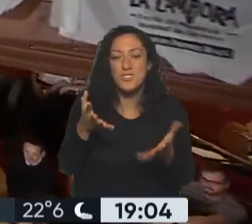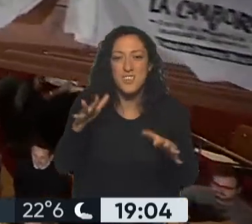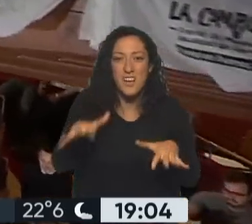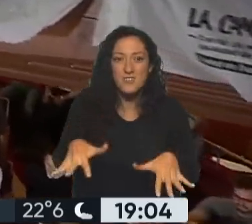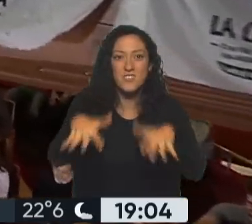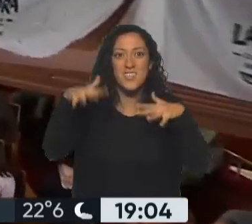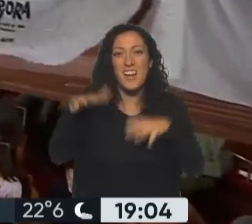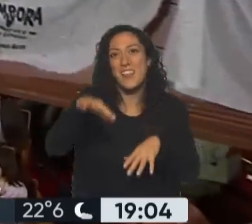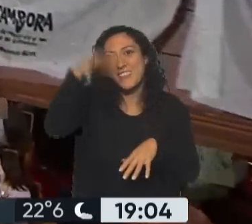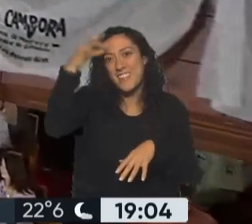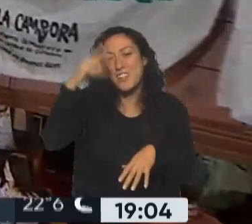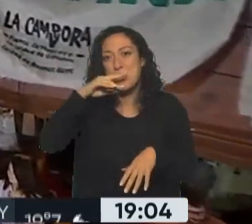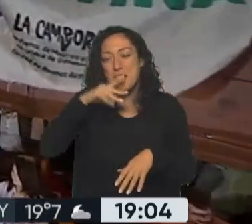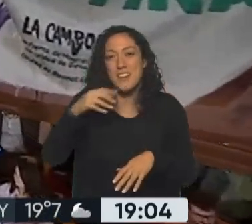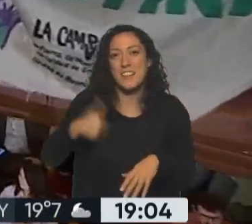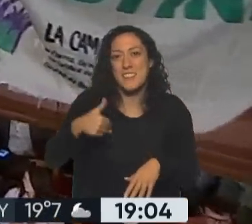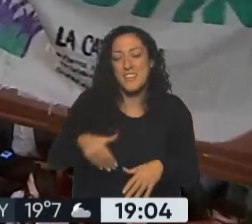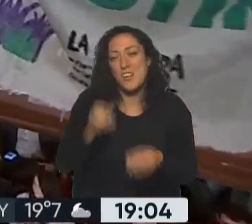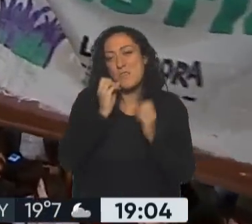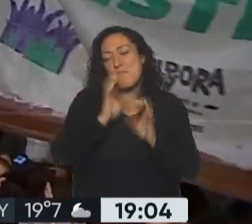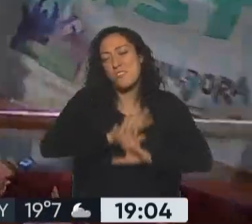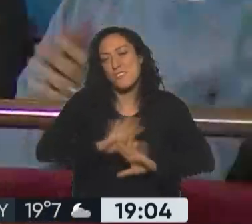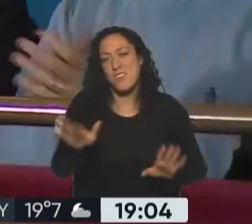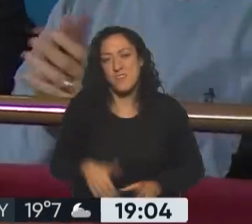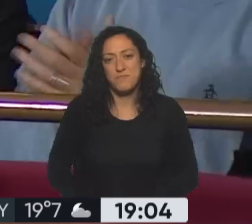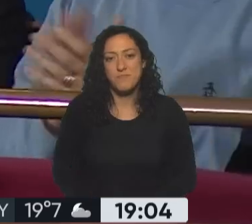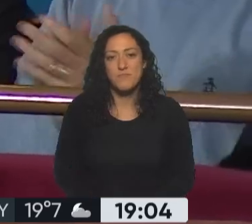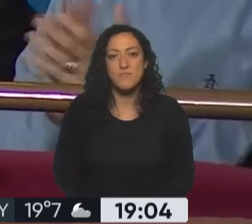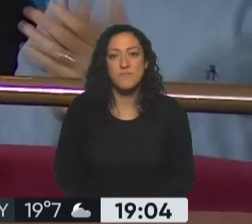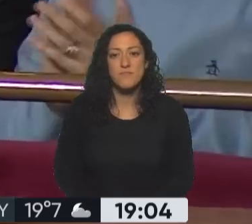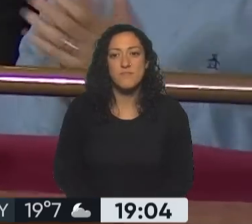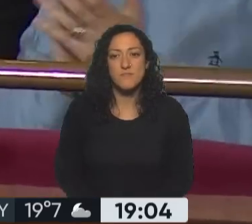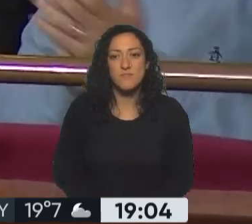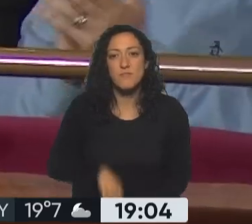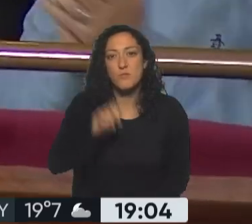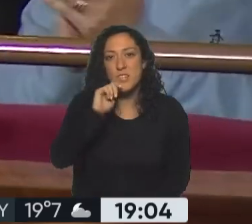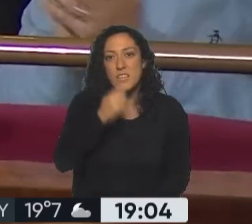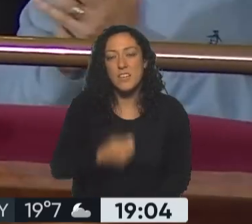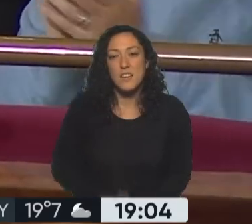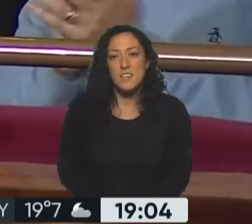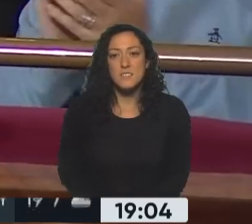Teatro Argentino de La Plata, hermosa, muy linda.